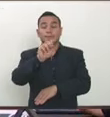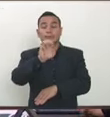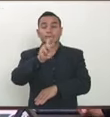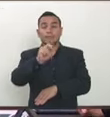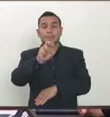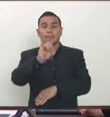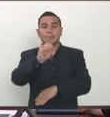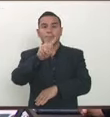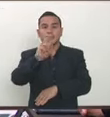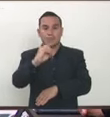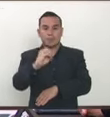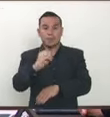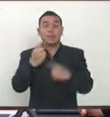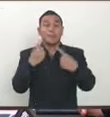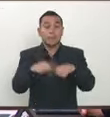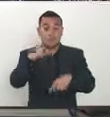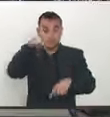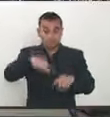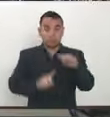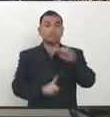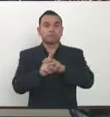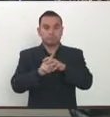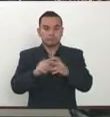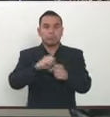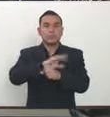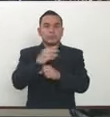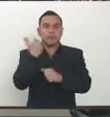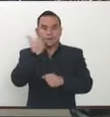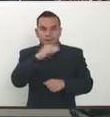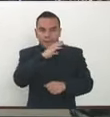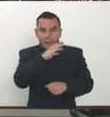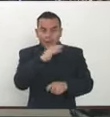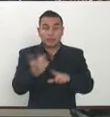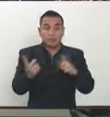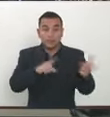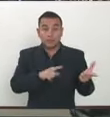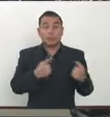confirmado, pero el país está listo actualmente para 1,300 casos.